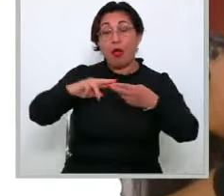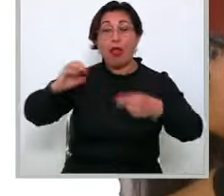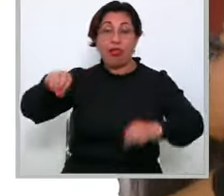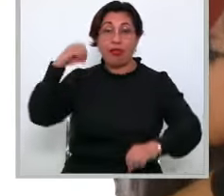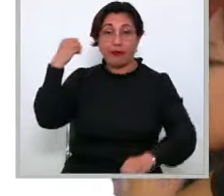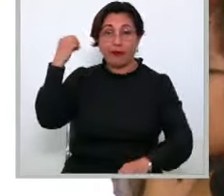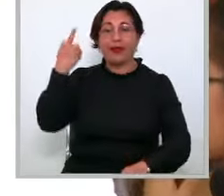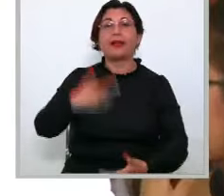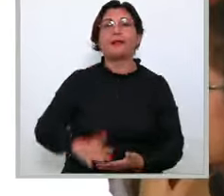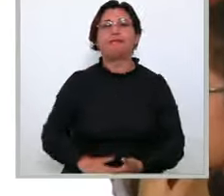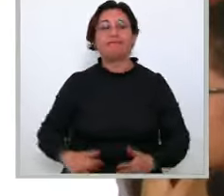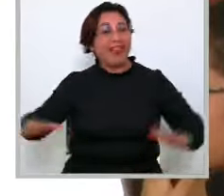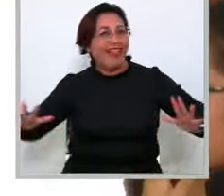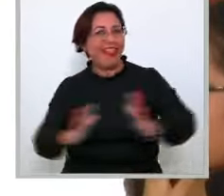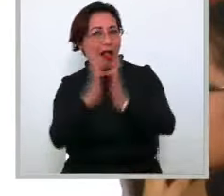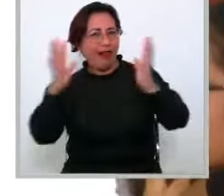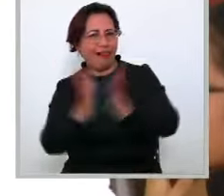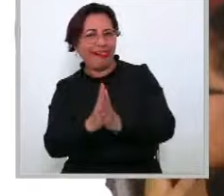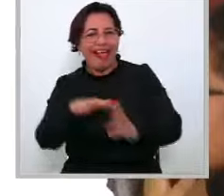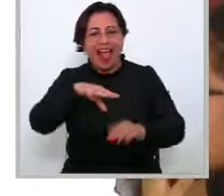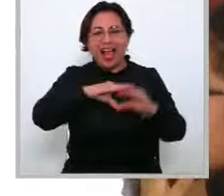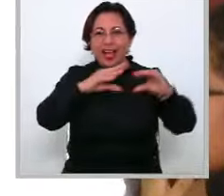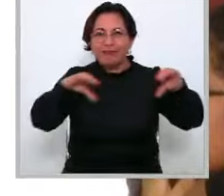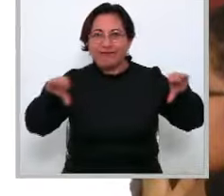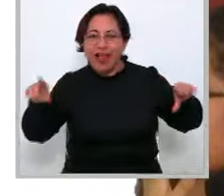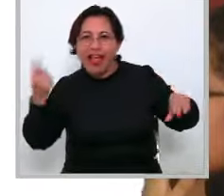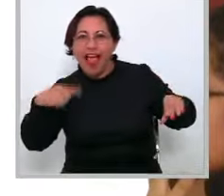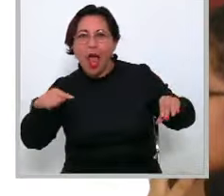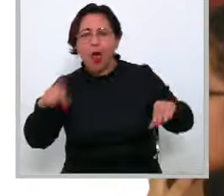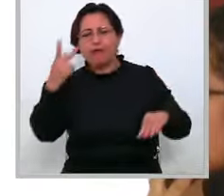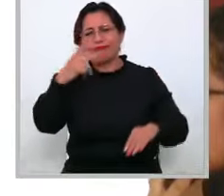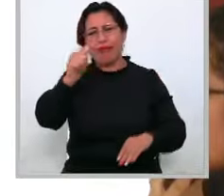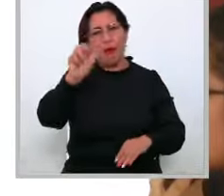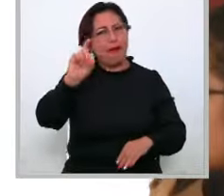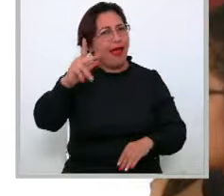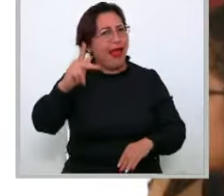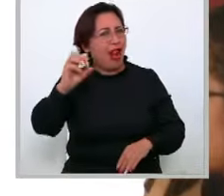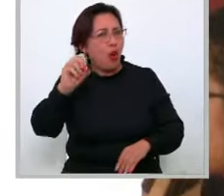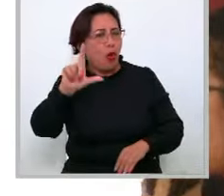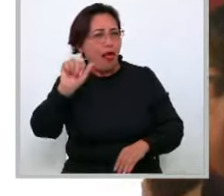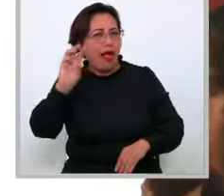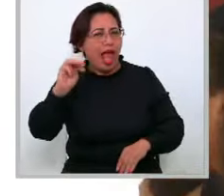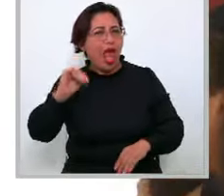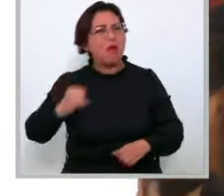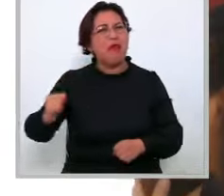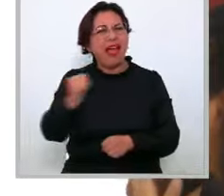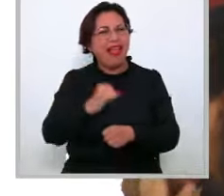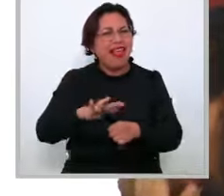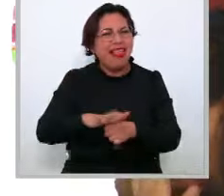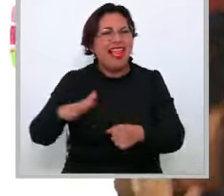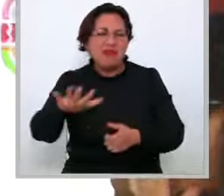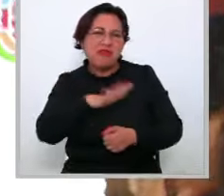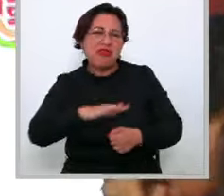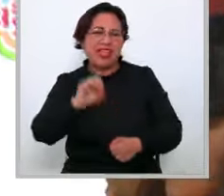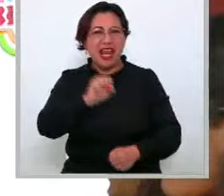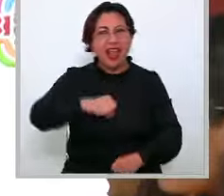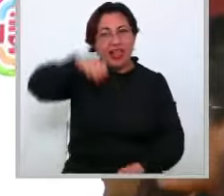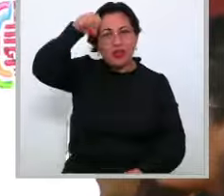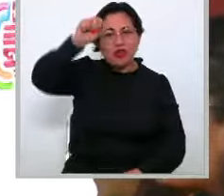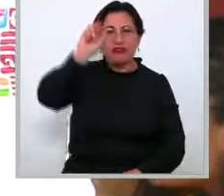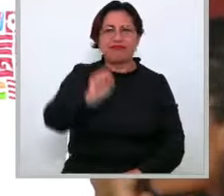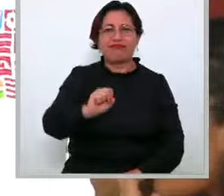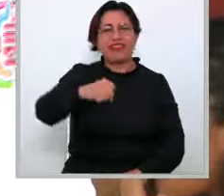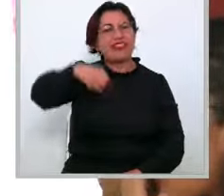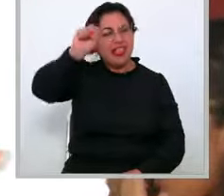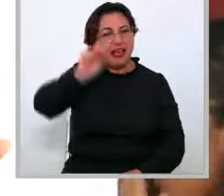La verdad, está participando la costa, Papaloapan, Istmo, la Sierra de Flores Magón, Sierra Sur, y es